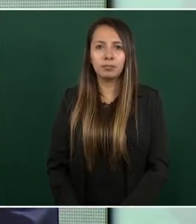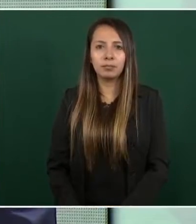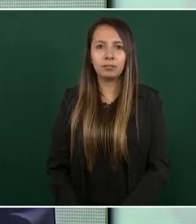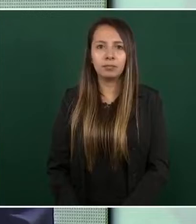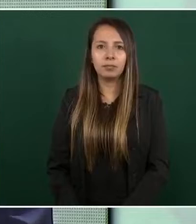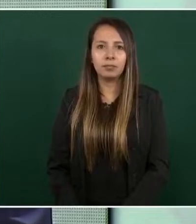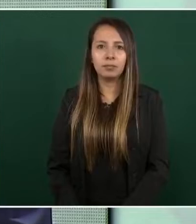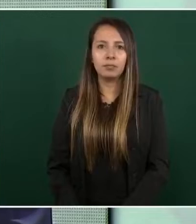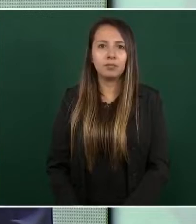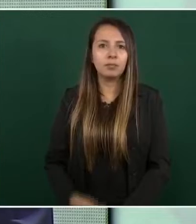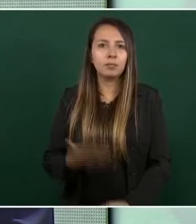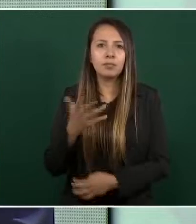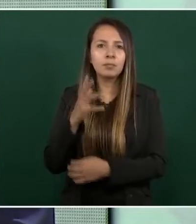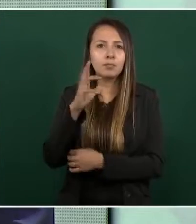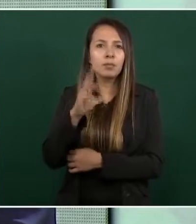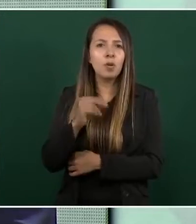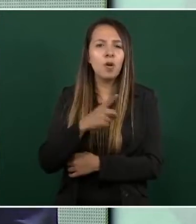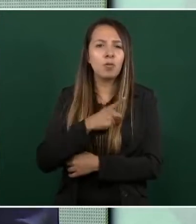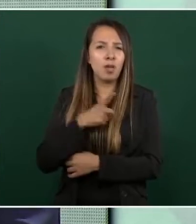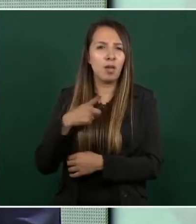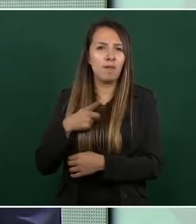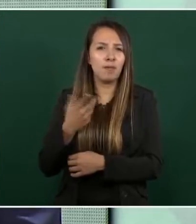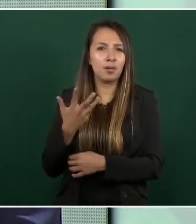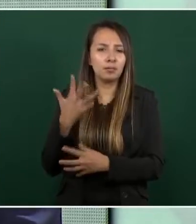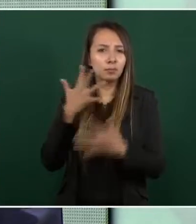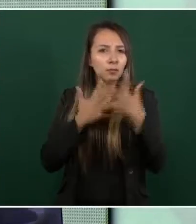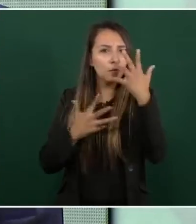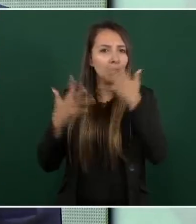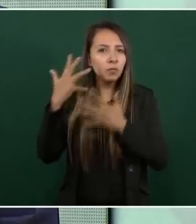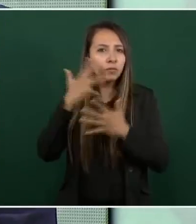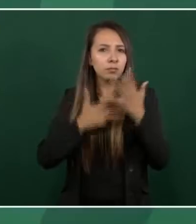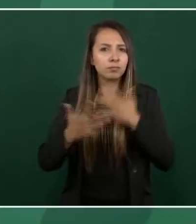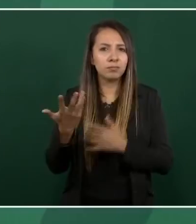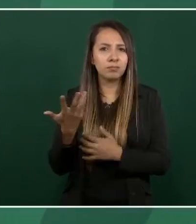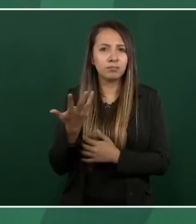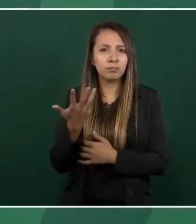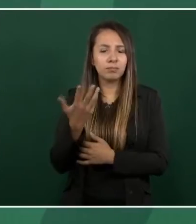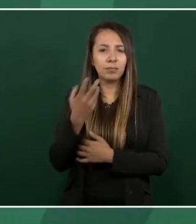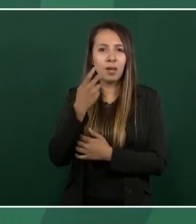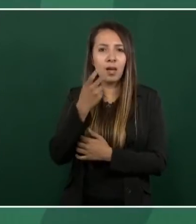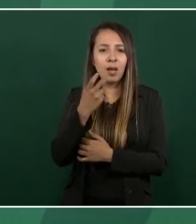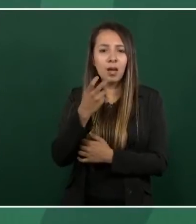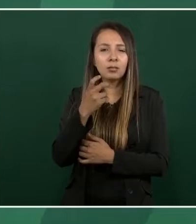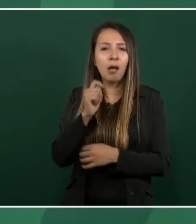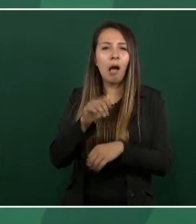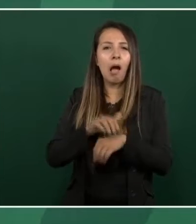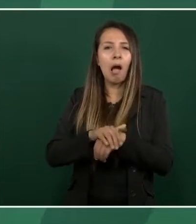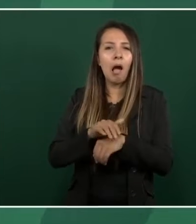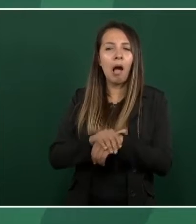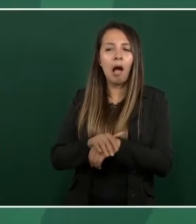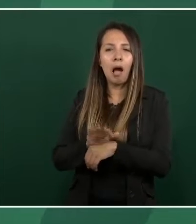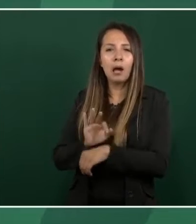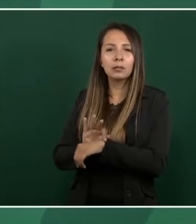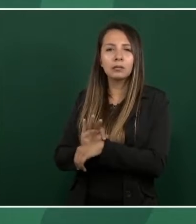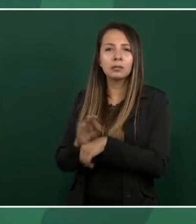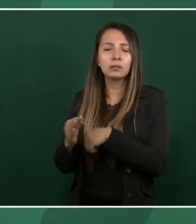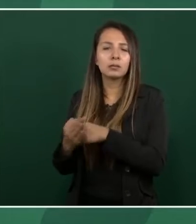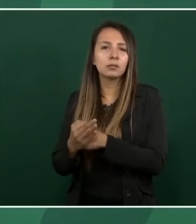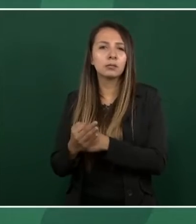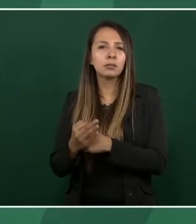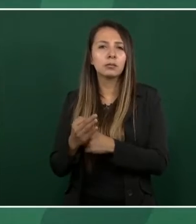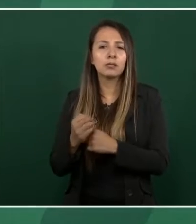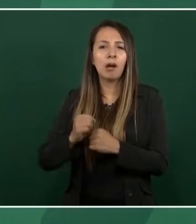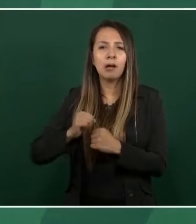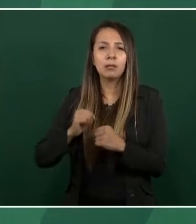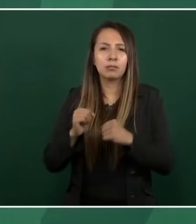No debemos de confundir las cosas. Esto no es de amiguismo ni de